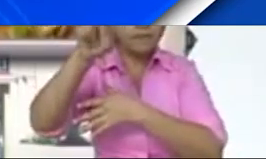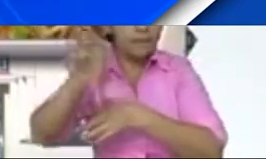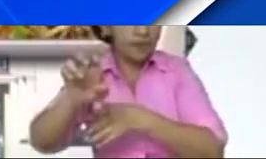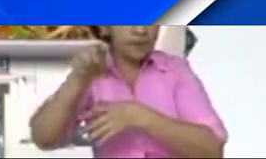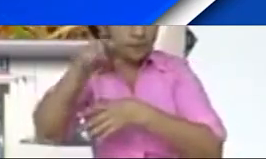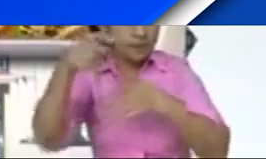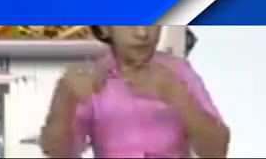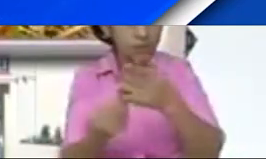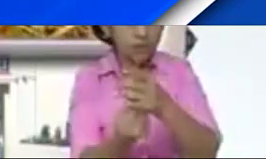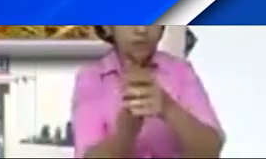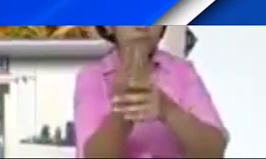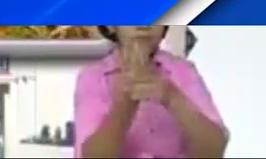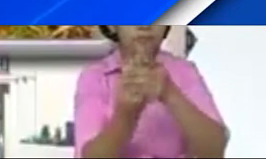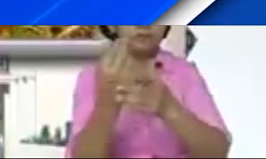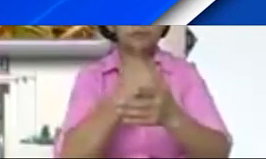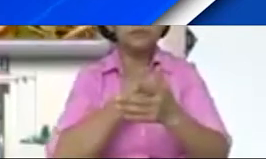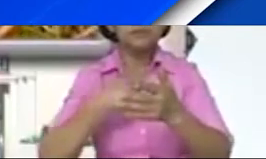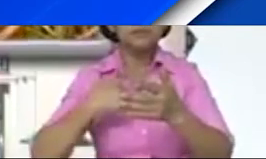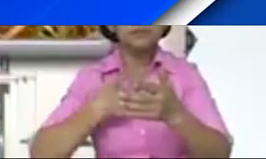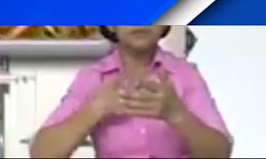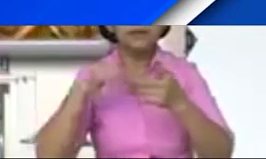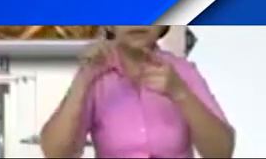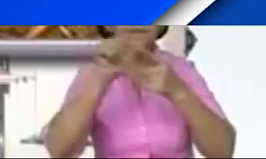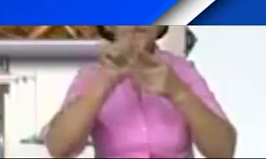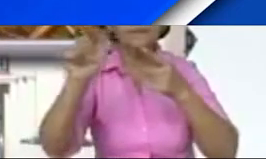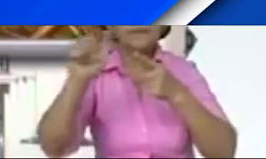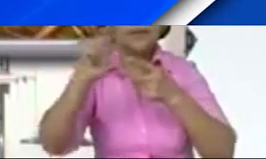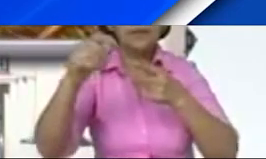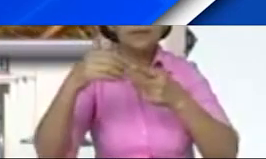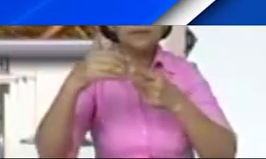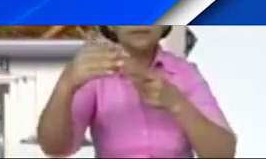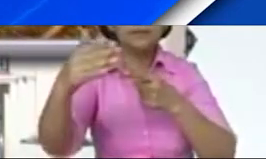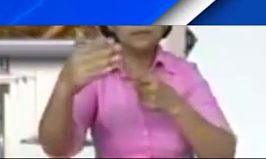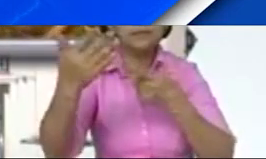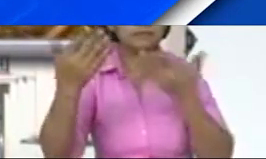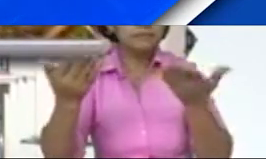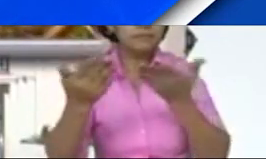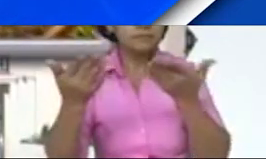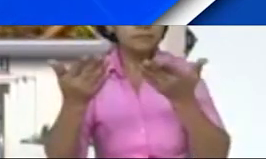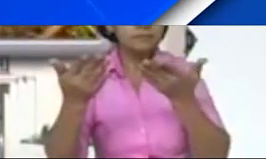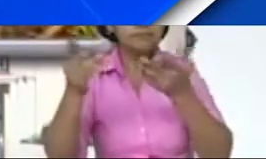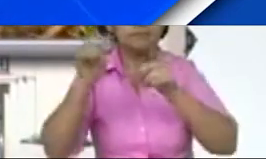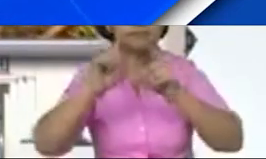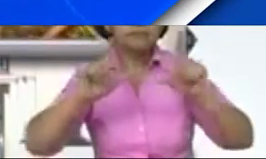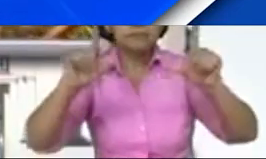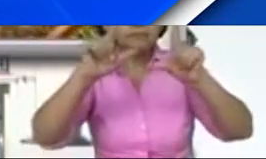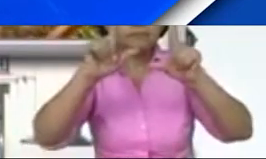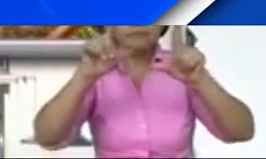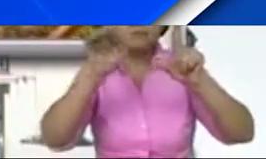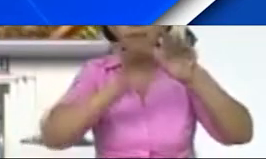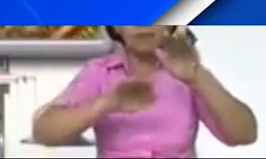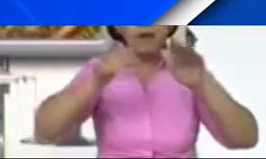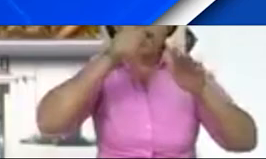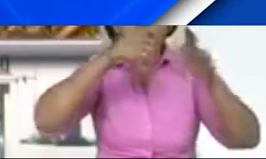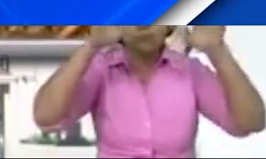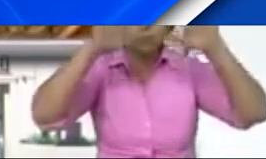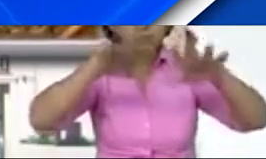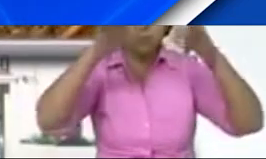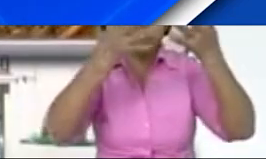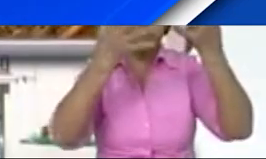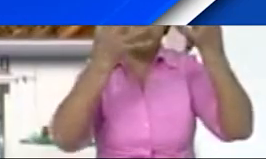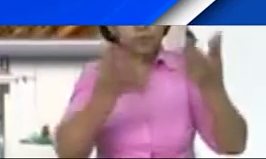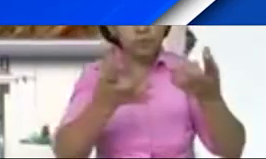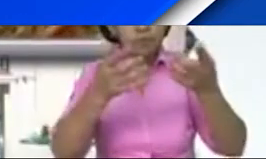de apante se lleva a cabo principalmente en los lugares más húmedos, en este